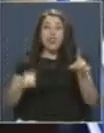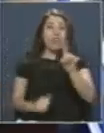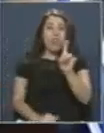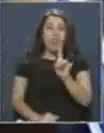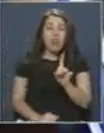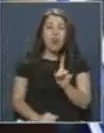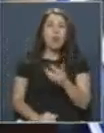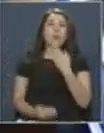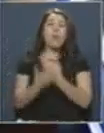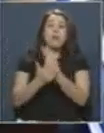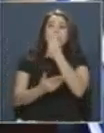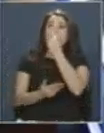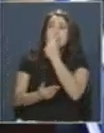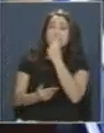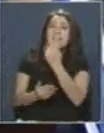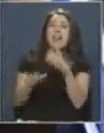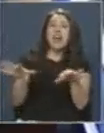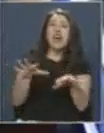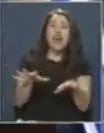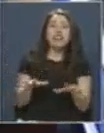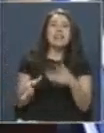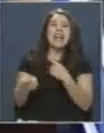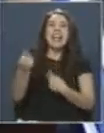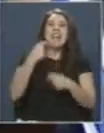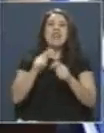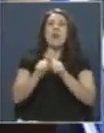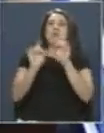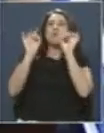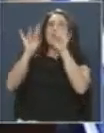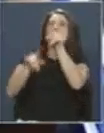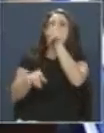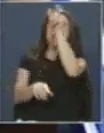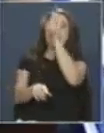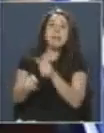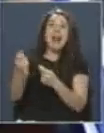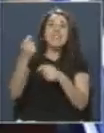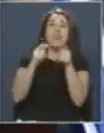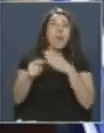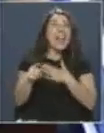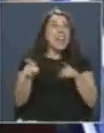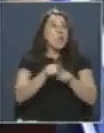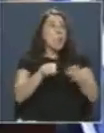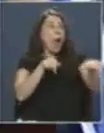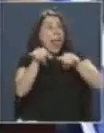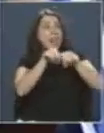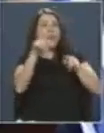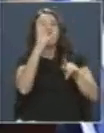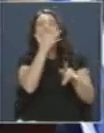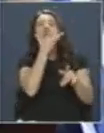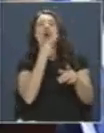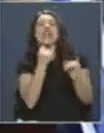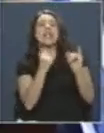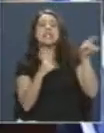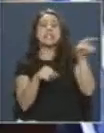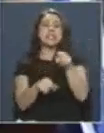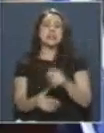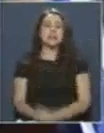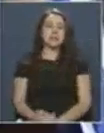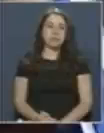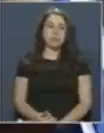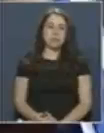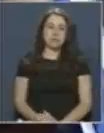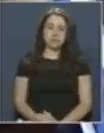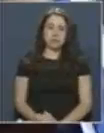presentan artículos que interesa vender y fijan los estereotipos que todos buscamos alcanzar. Digo todos buscamos entre comillas, pues